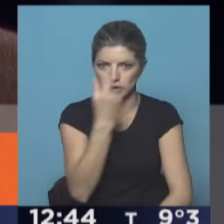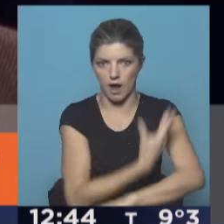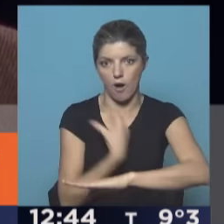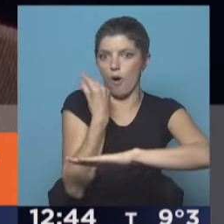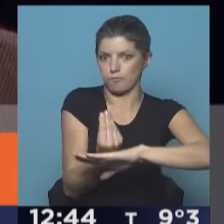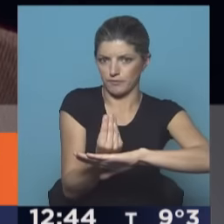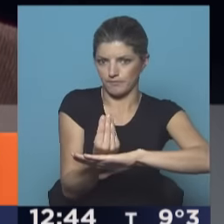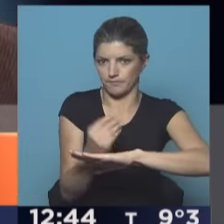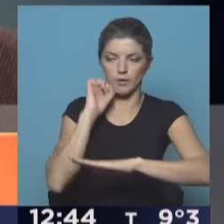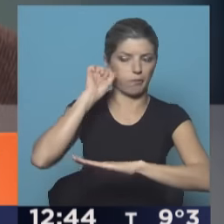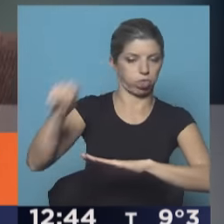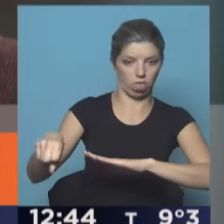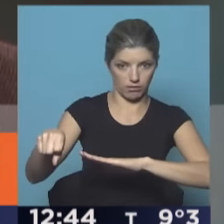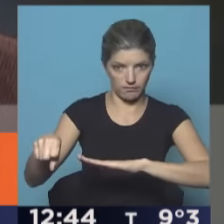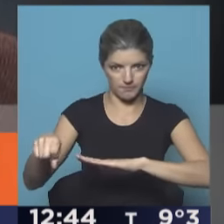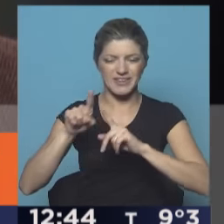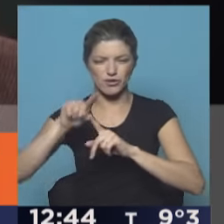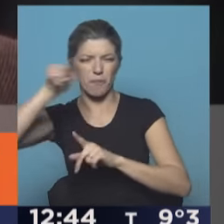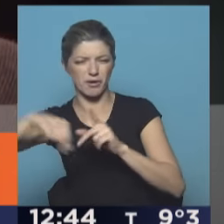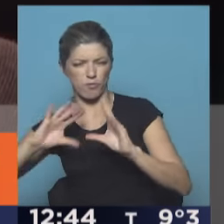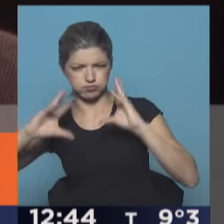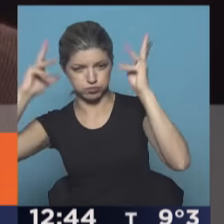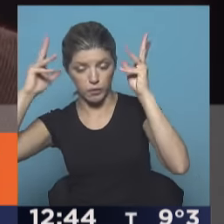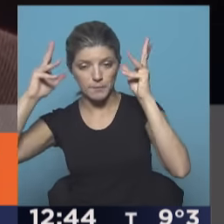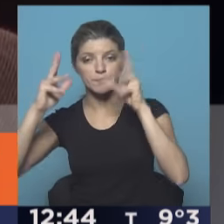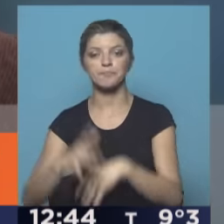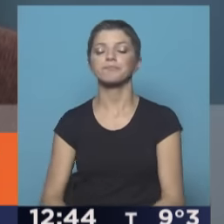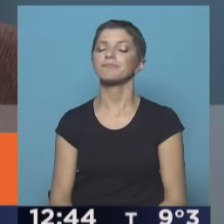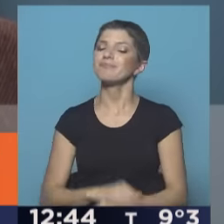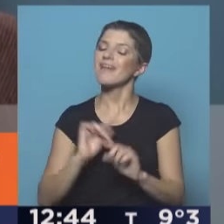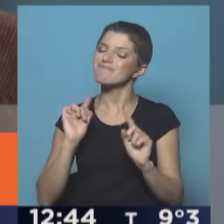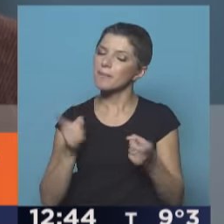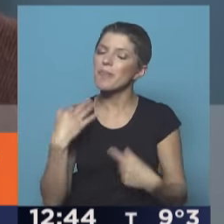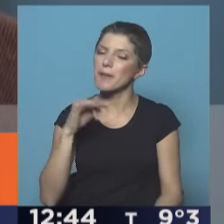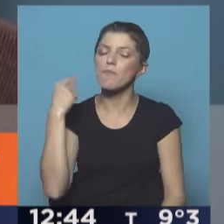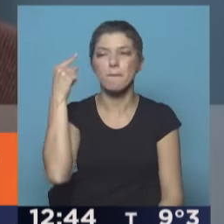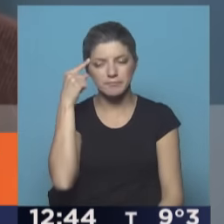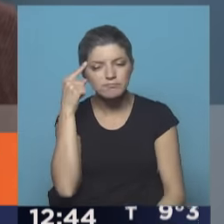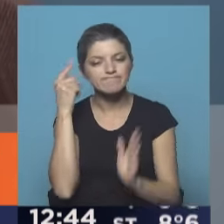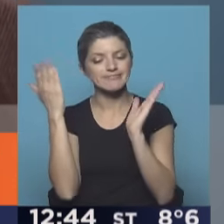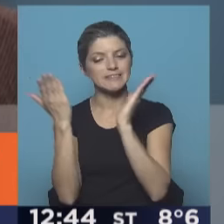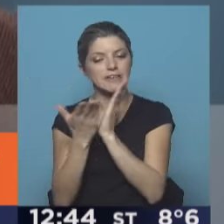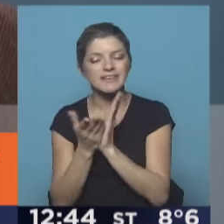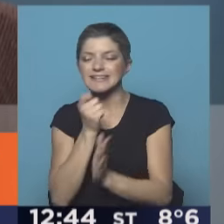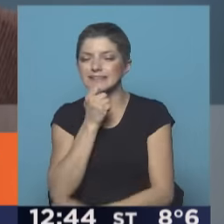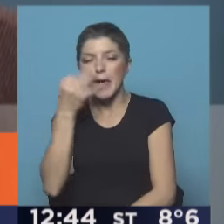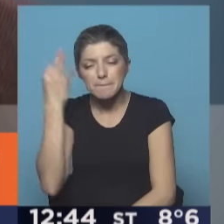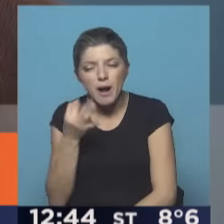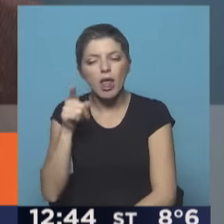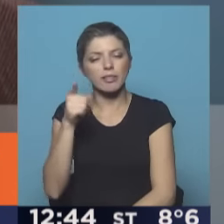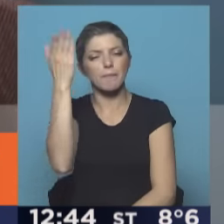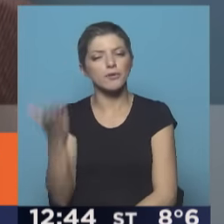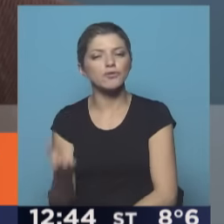hubiera aceptado además hay que ver hasta qué punto G responde a ciertas